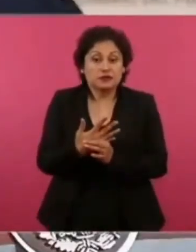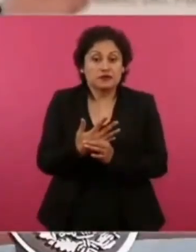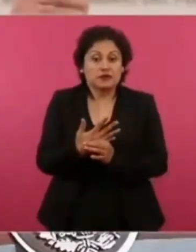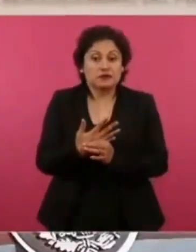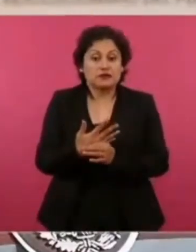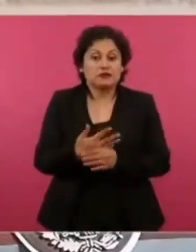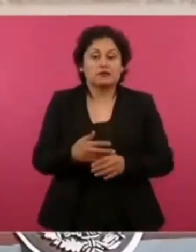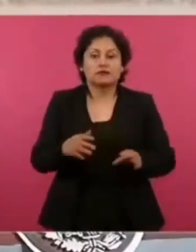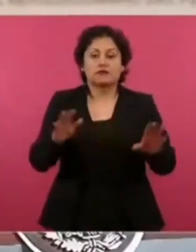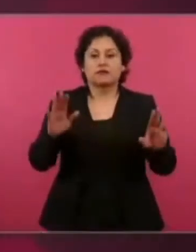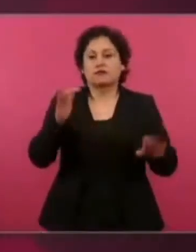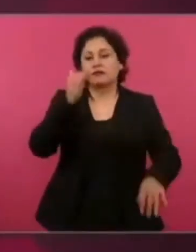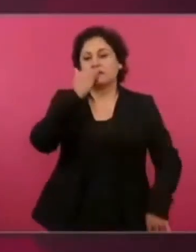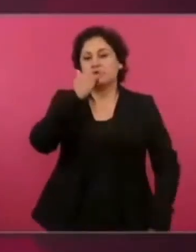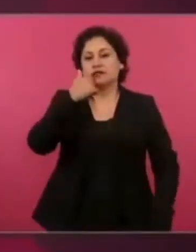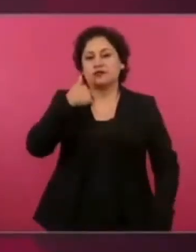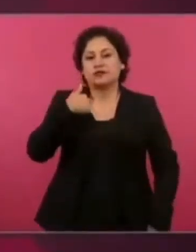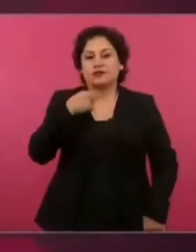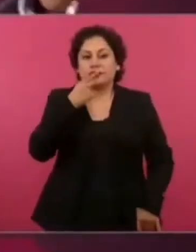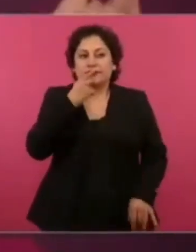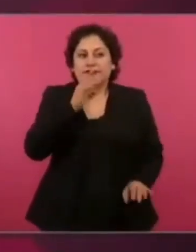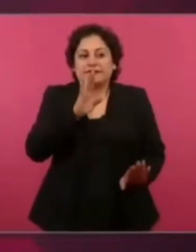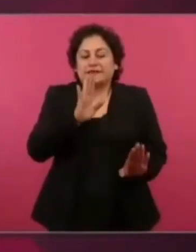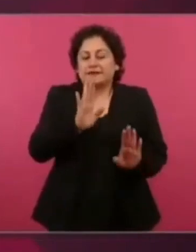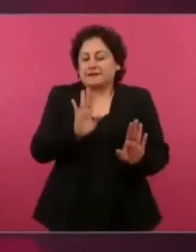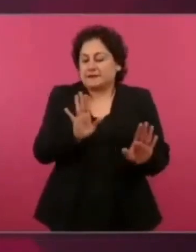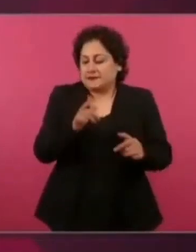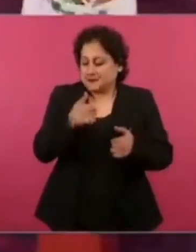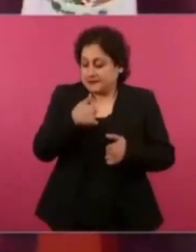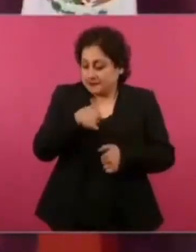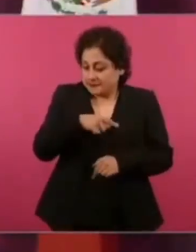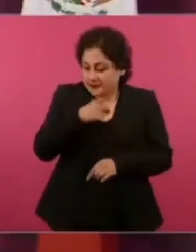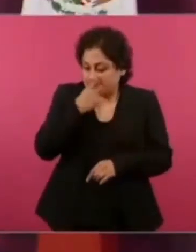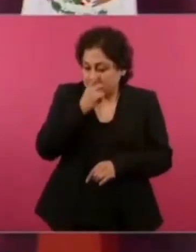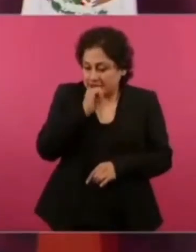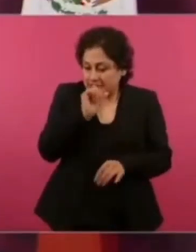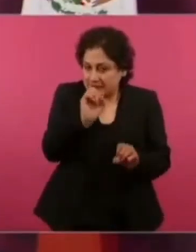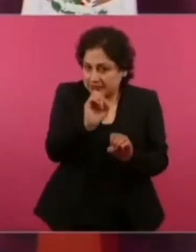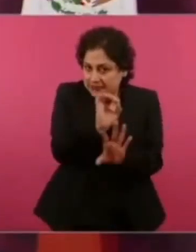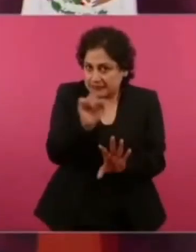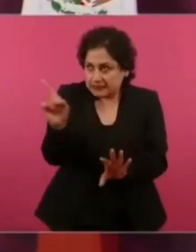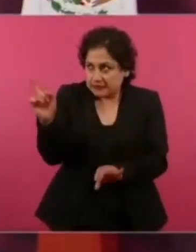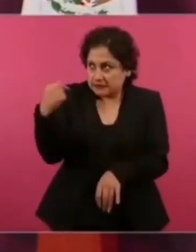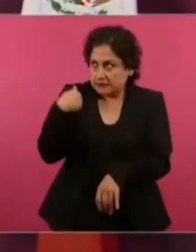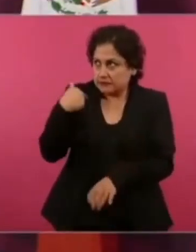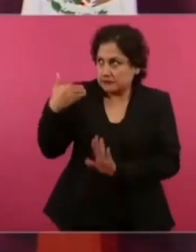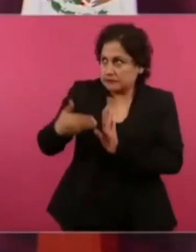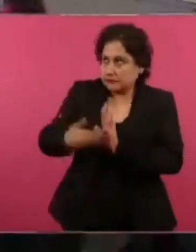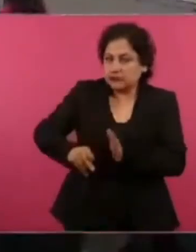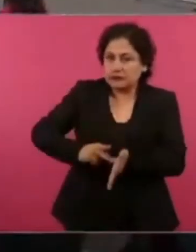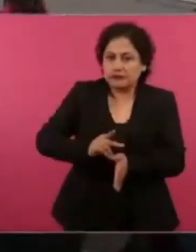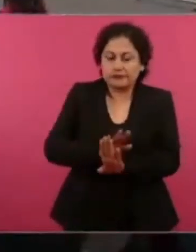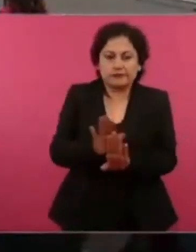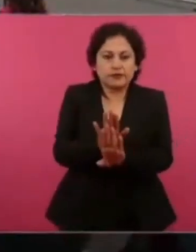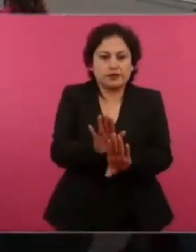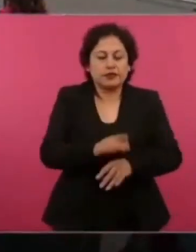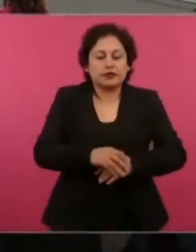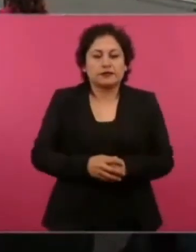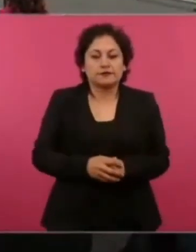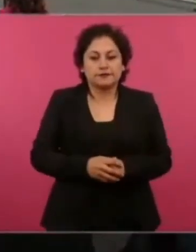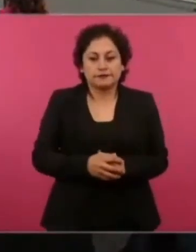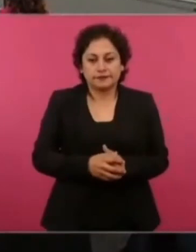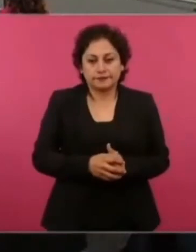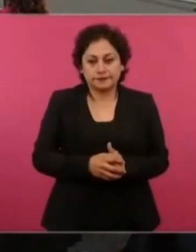no sé, porque ya no quiero mencionar a nadie, porque no me vayan a cepillar.